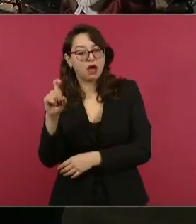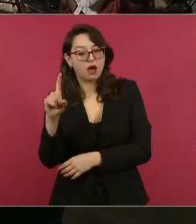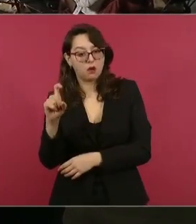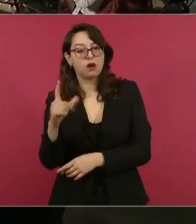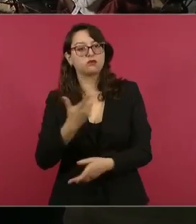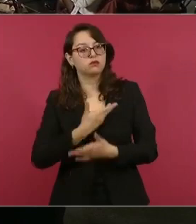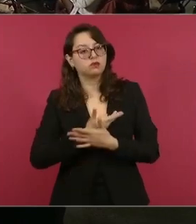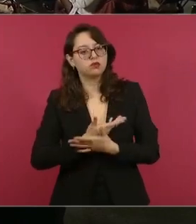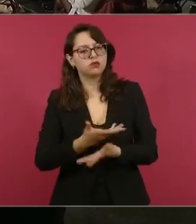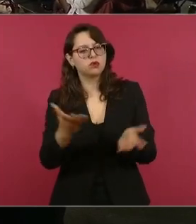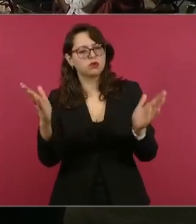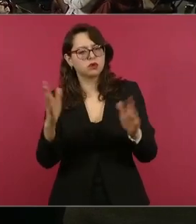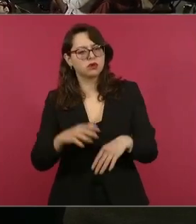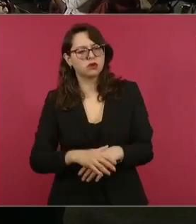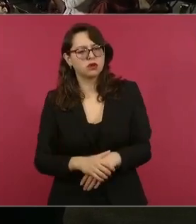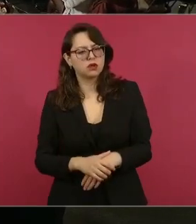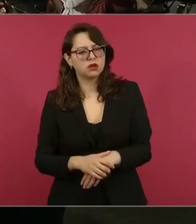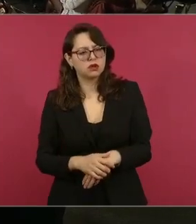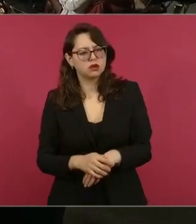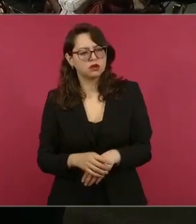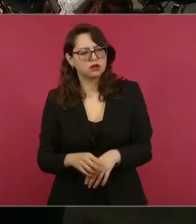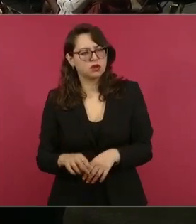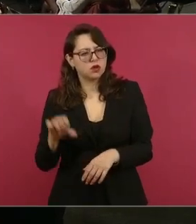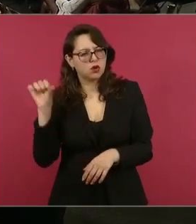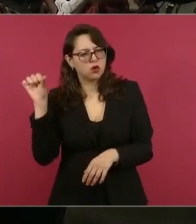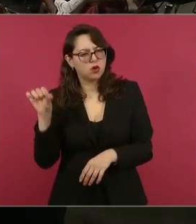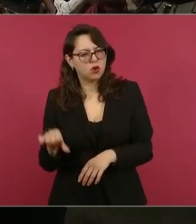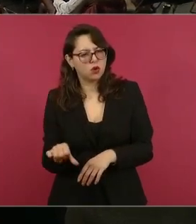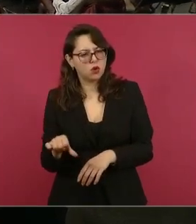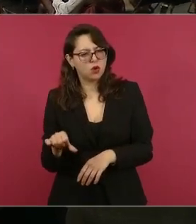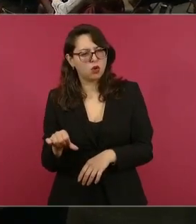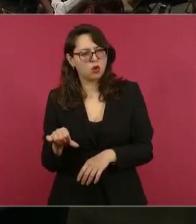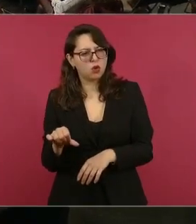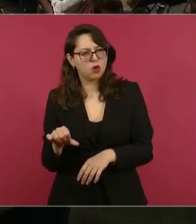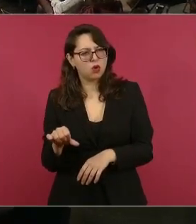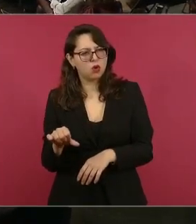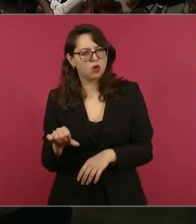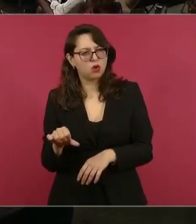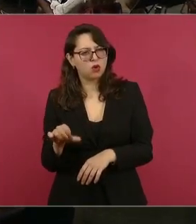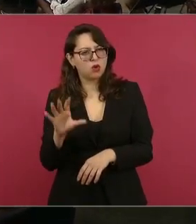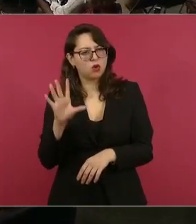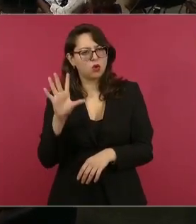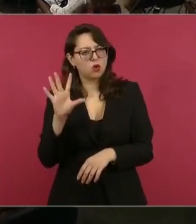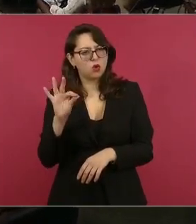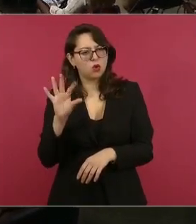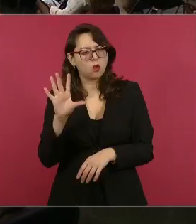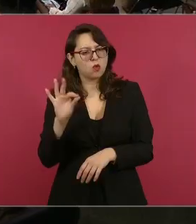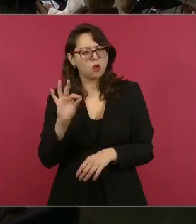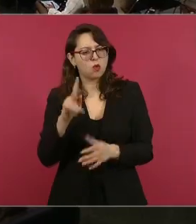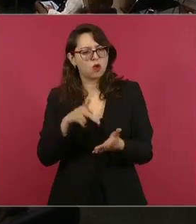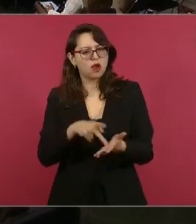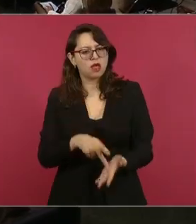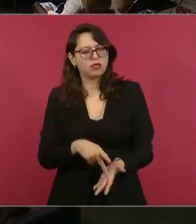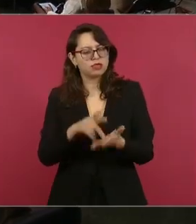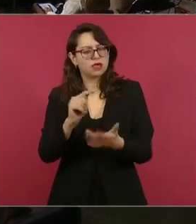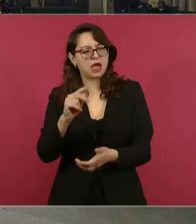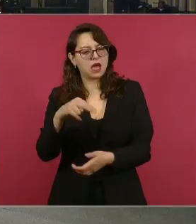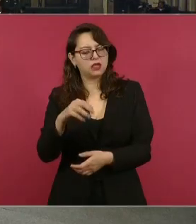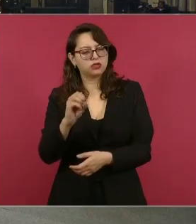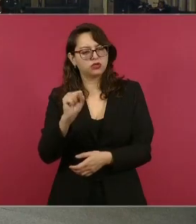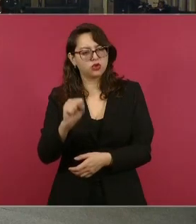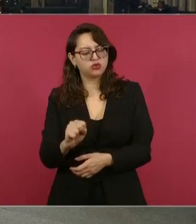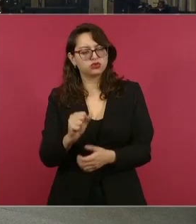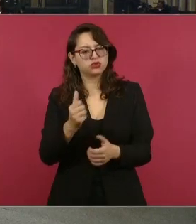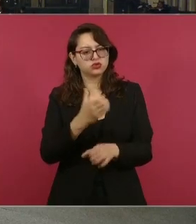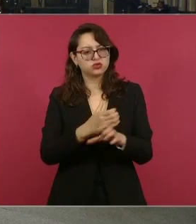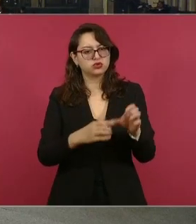hoy se va a realizar el traslado de 40 toneladas de abastecimiento desde la Ciudad de México acá